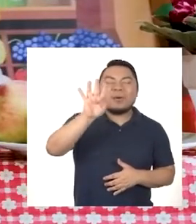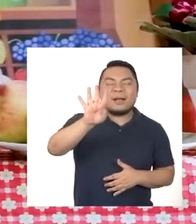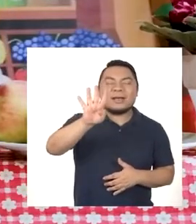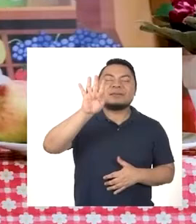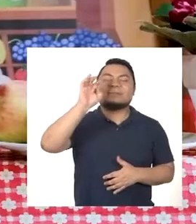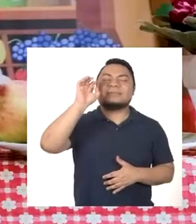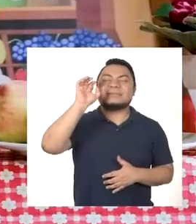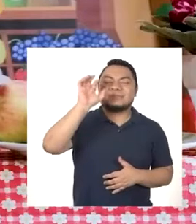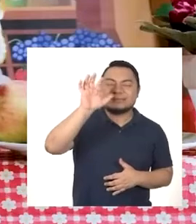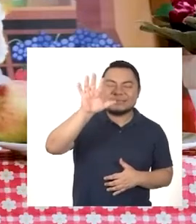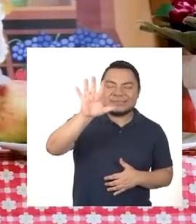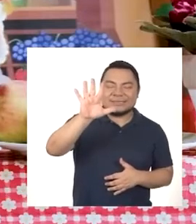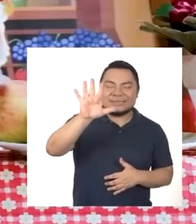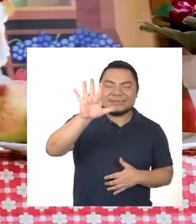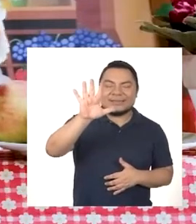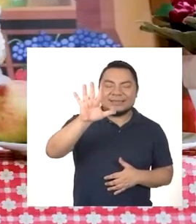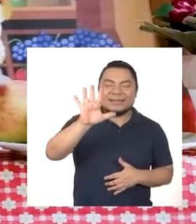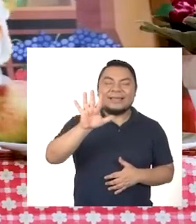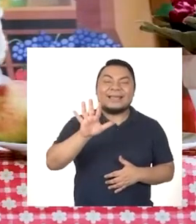5.